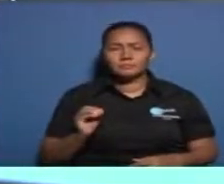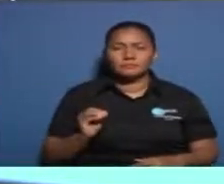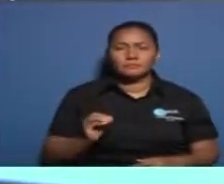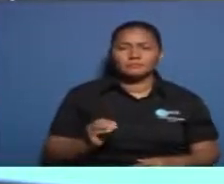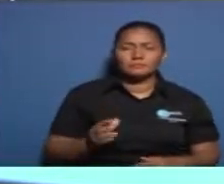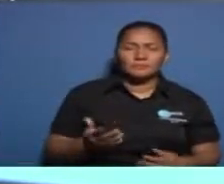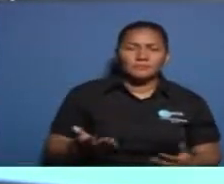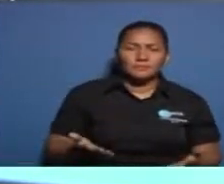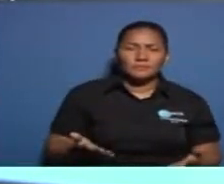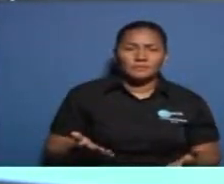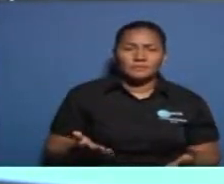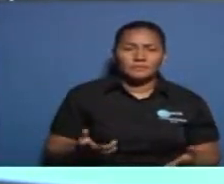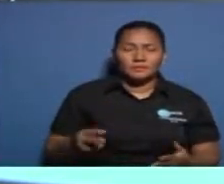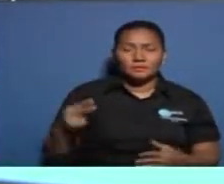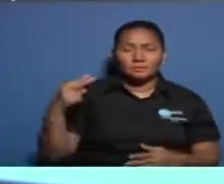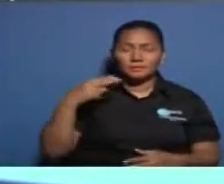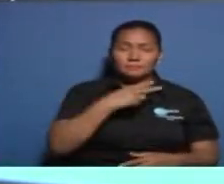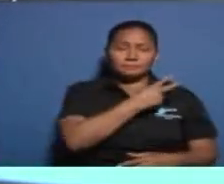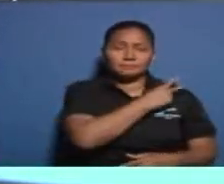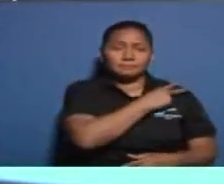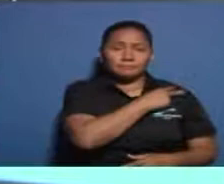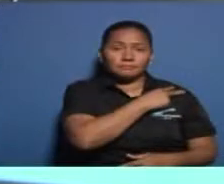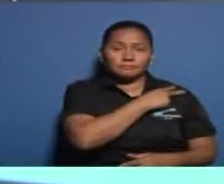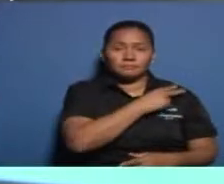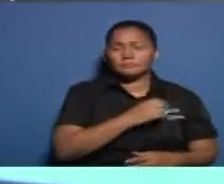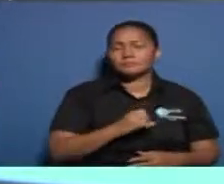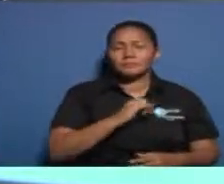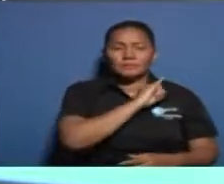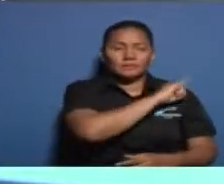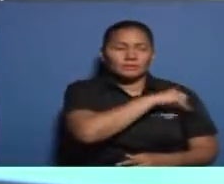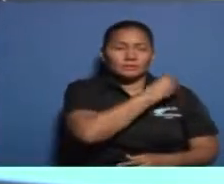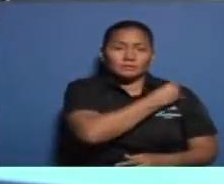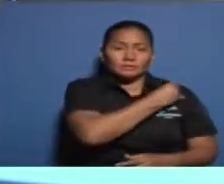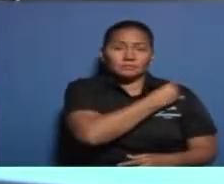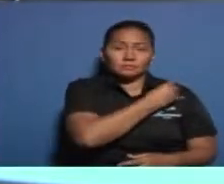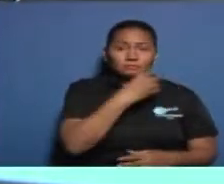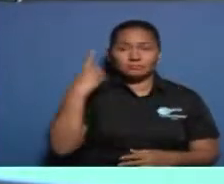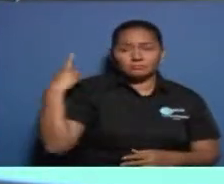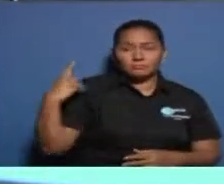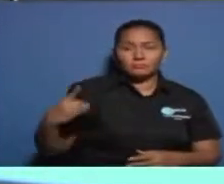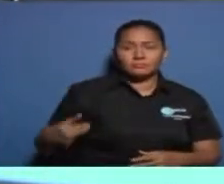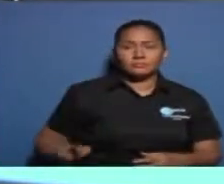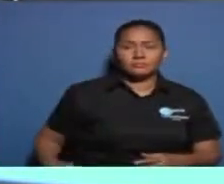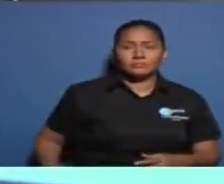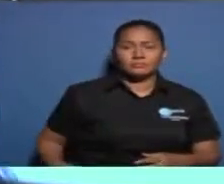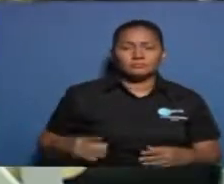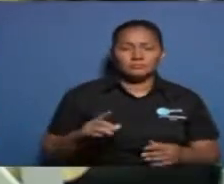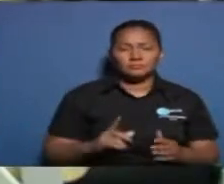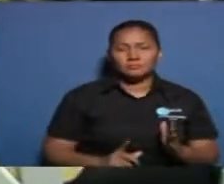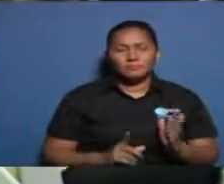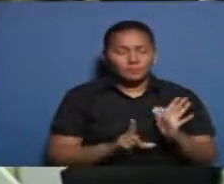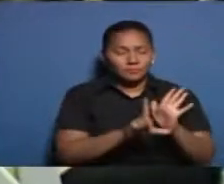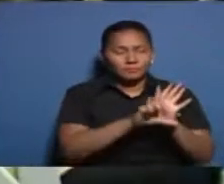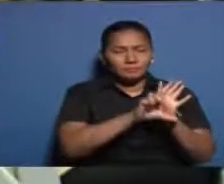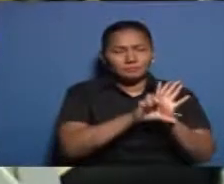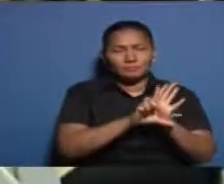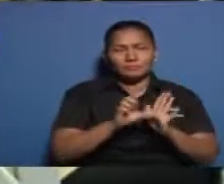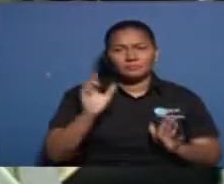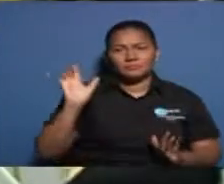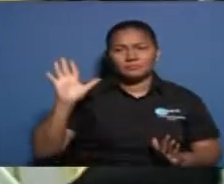decisión a nivel gerencial y a nivel de junta directiva entonces surge una ley como la ley 56 que lo que busca es facilitar